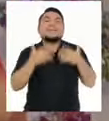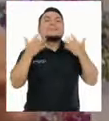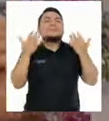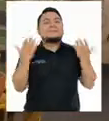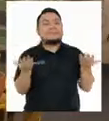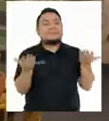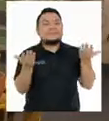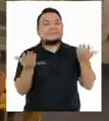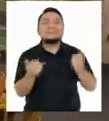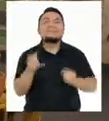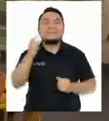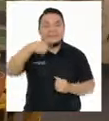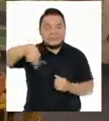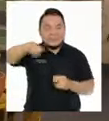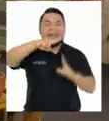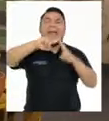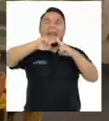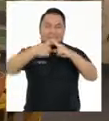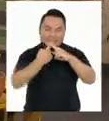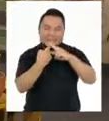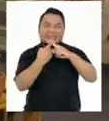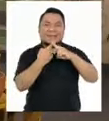Entonces,